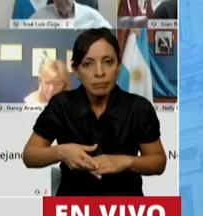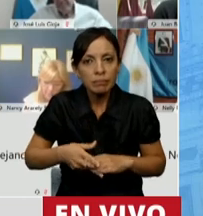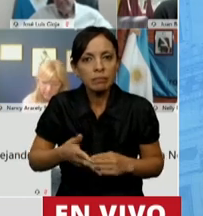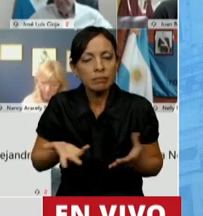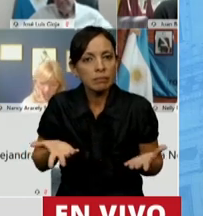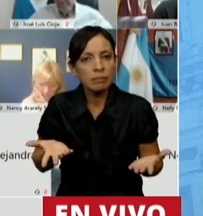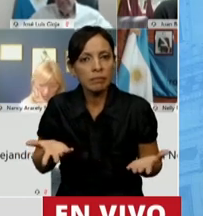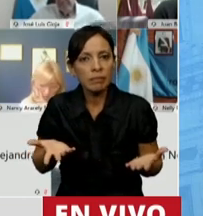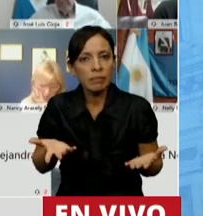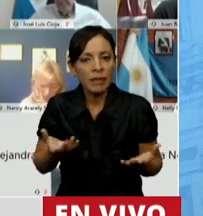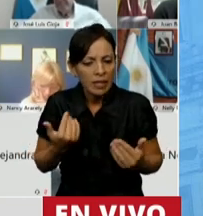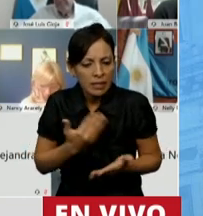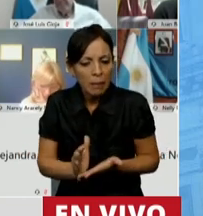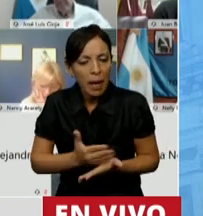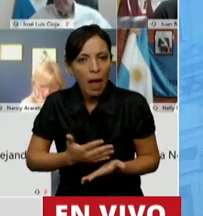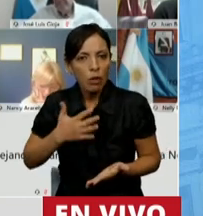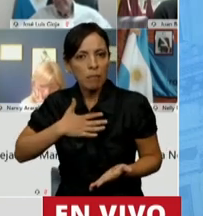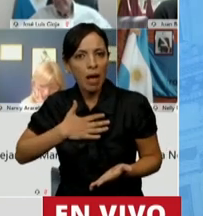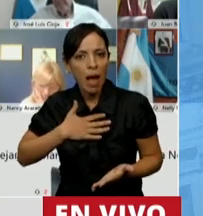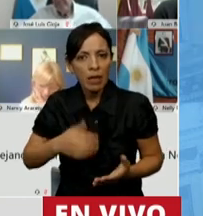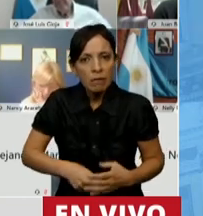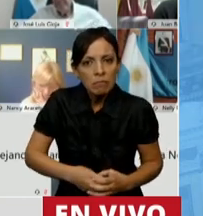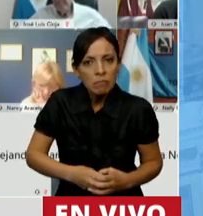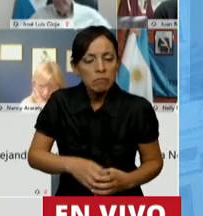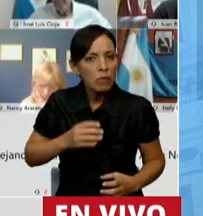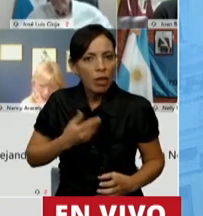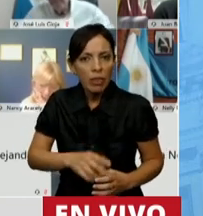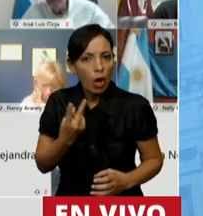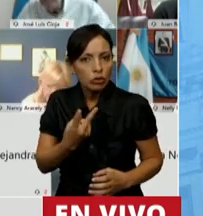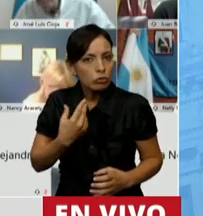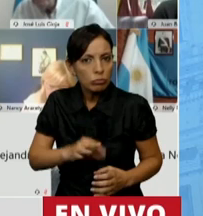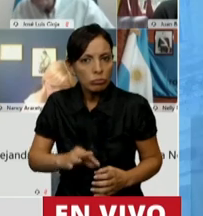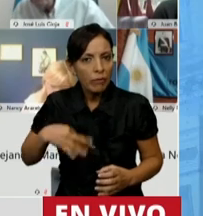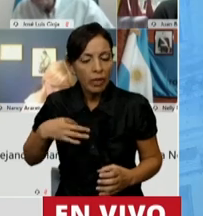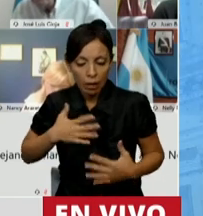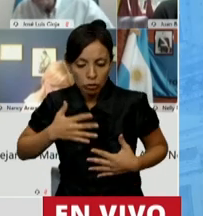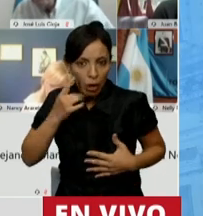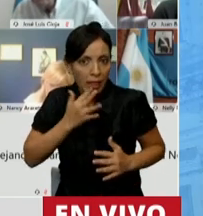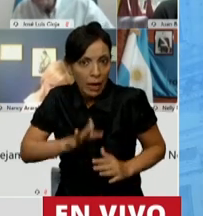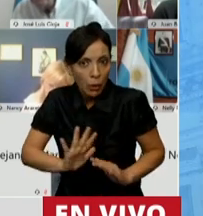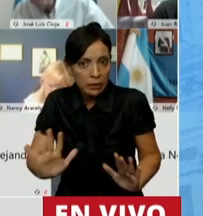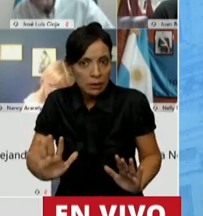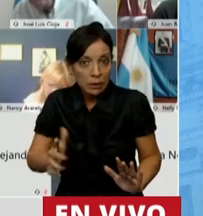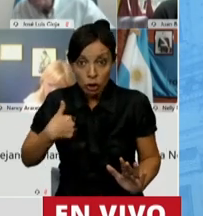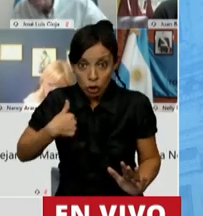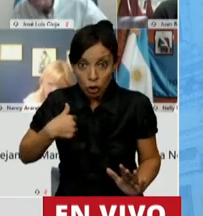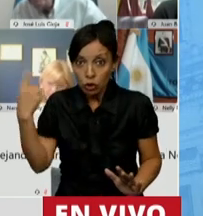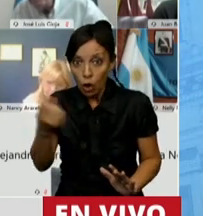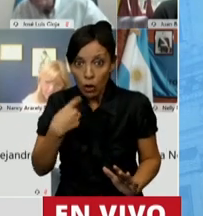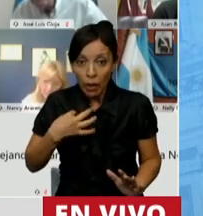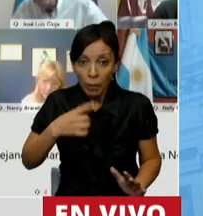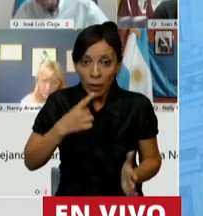distinta de la de la madre y sobre el cual, entiendo desde mi fe y creencia, no nos corresponde a nosotros